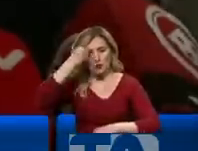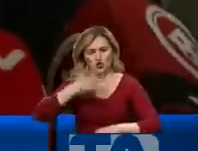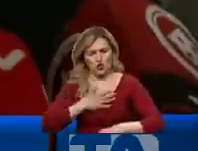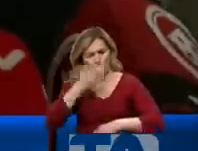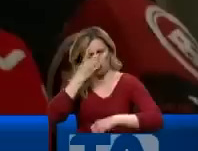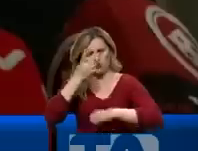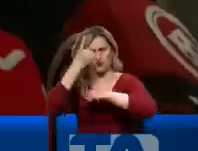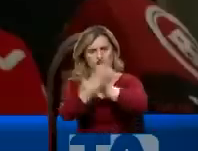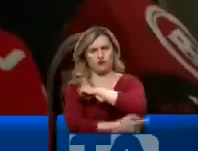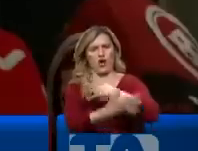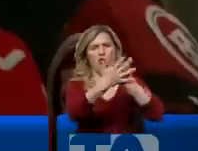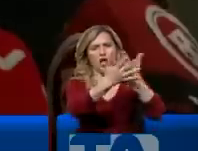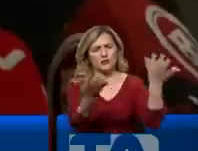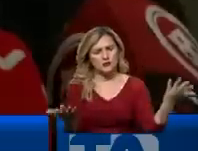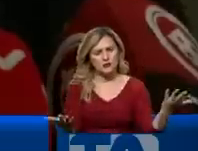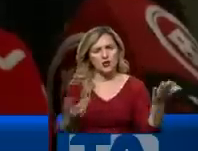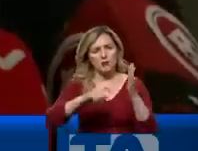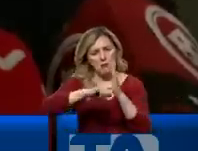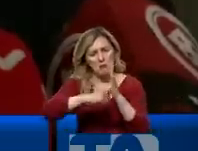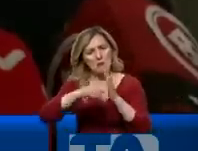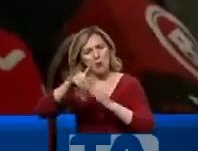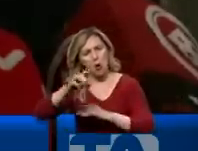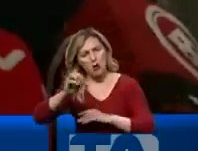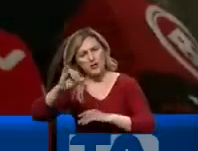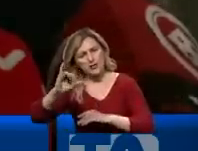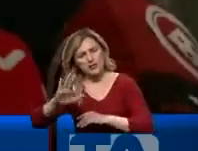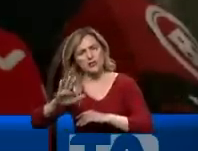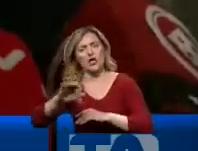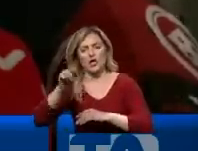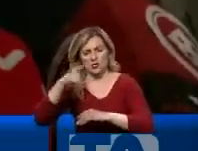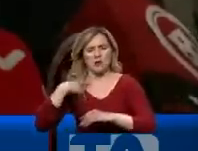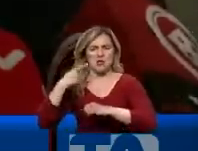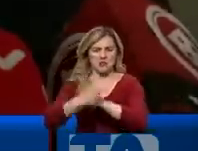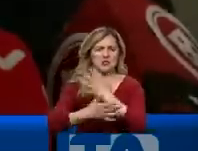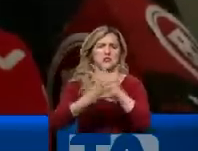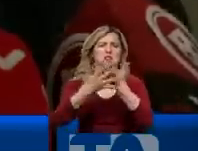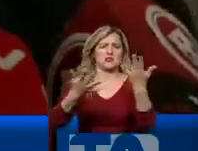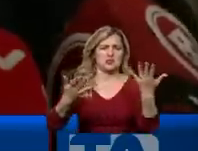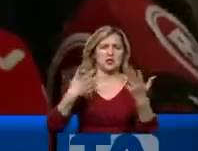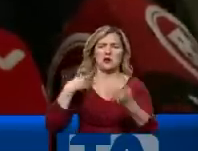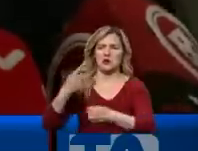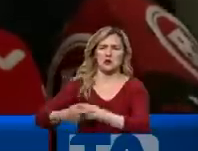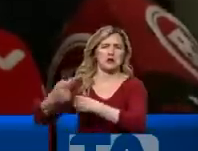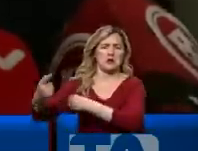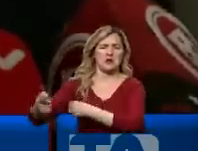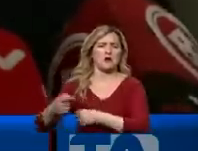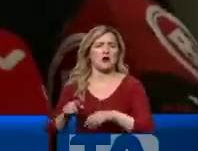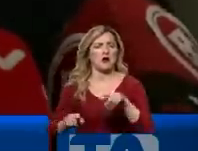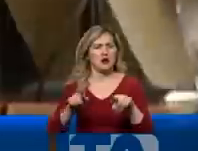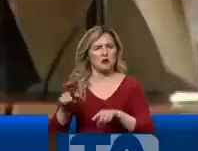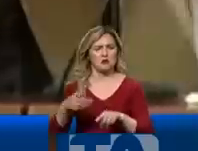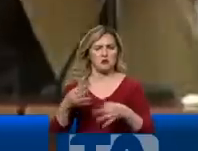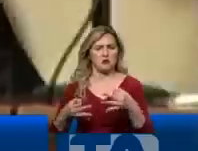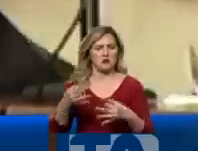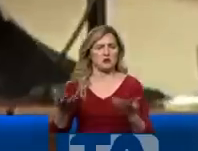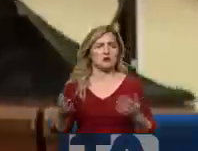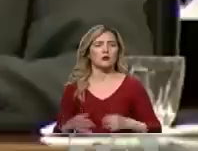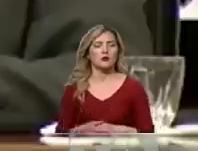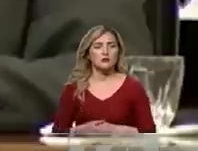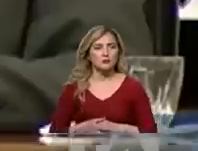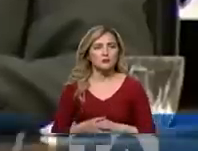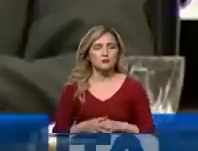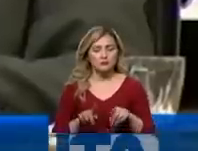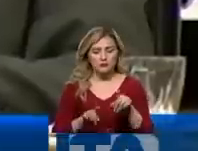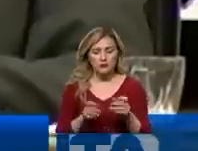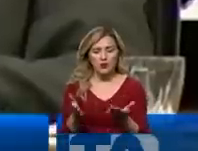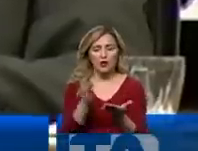Poli, no hubiese sentenciado a Raúl Carrión, no hubiese llamado a juicio a Alexés Mosquera, en fin. El expediente